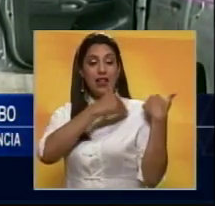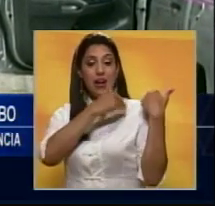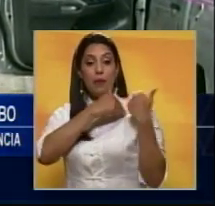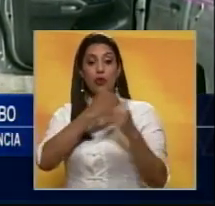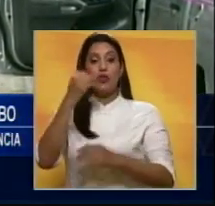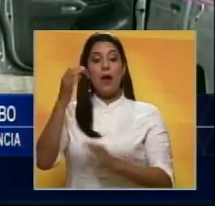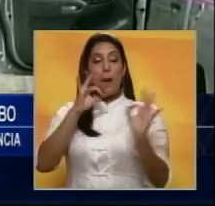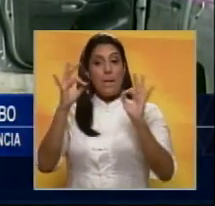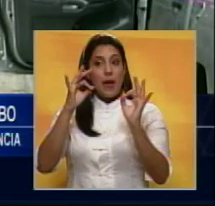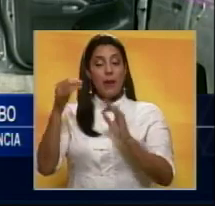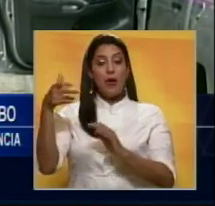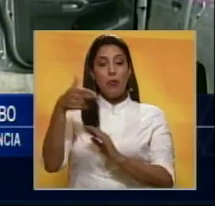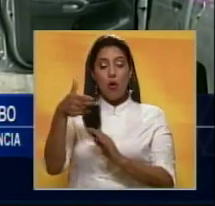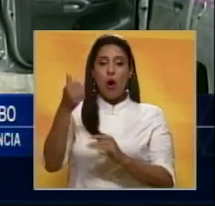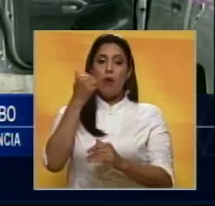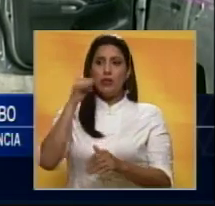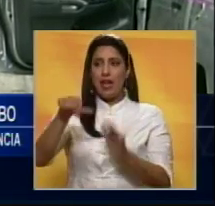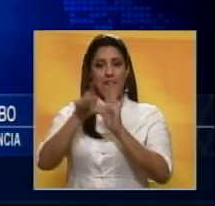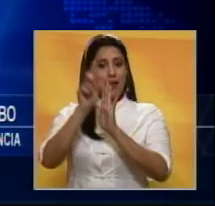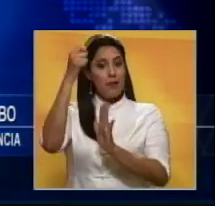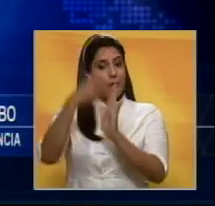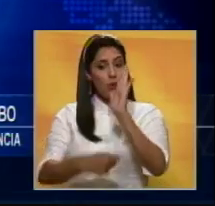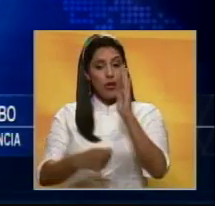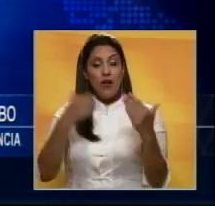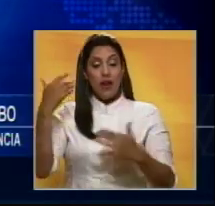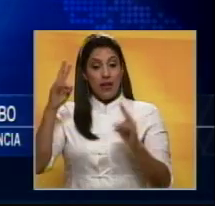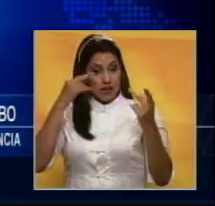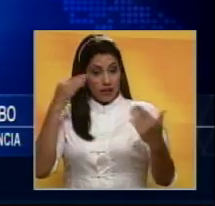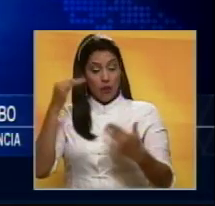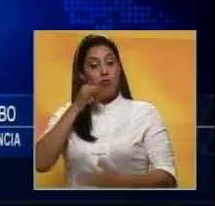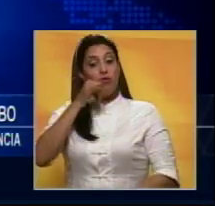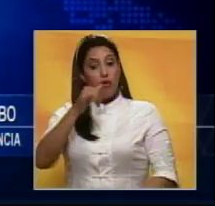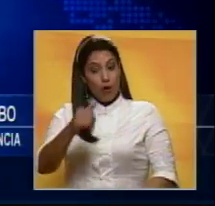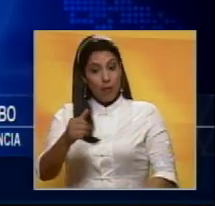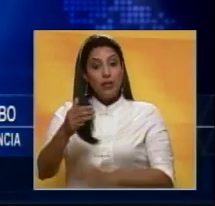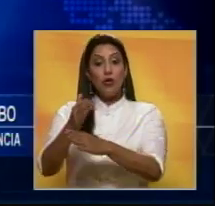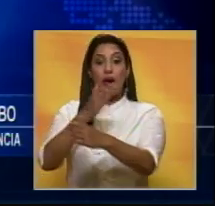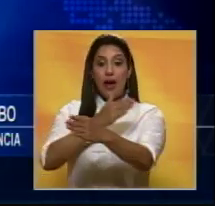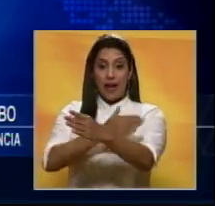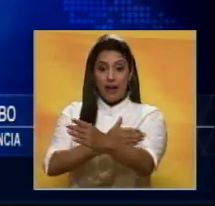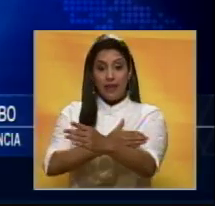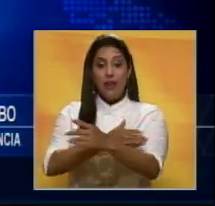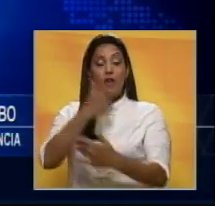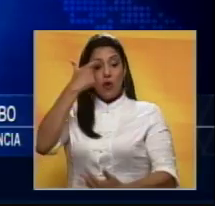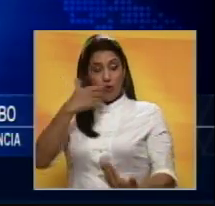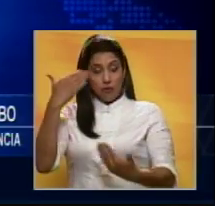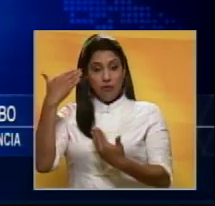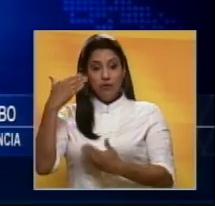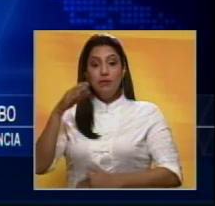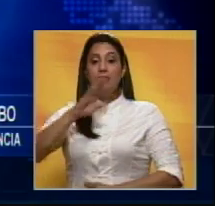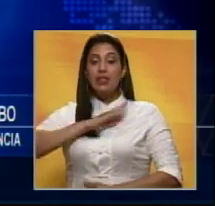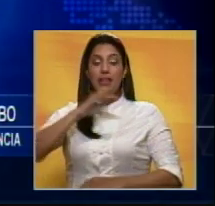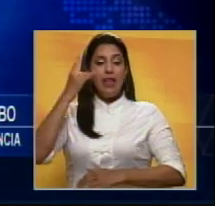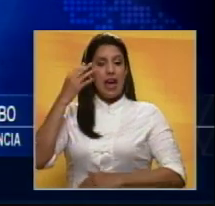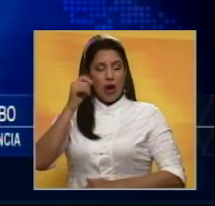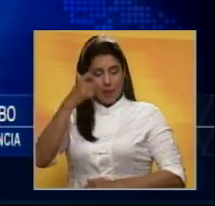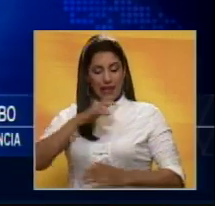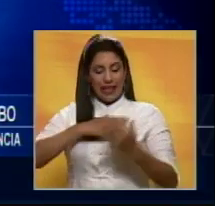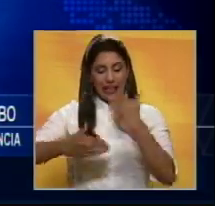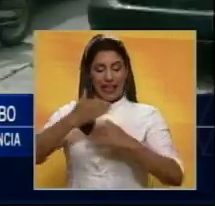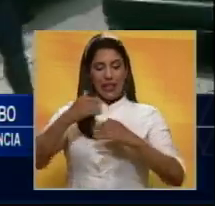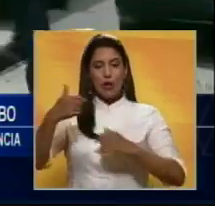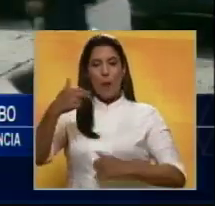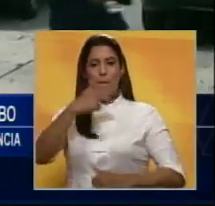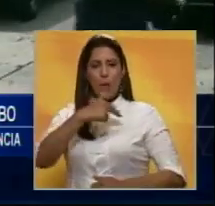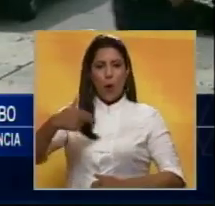comisión de delitos previstos en la legislación venezolana, pues según información preliminar, Cristian Humberto Ochoa Soriano resultó herido